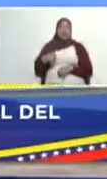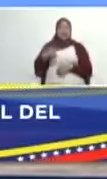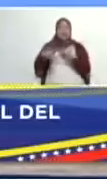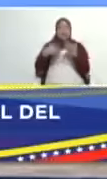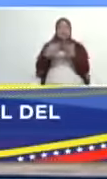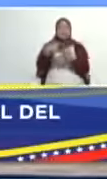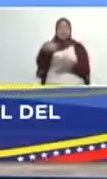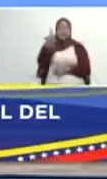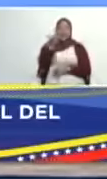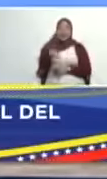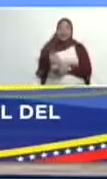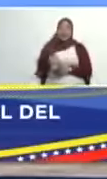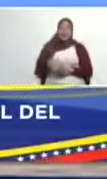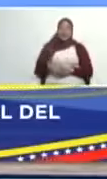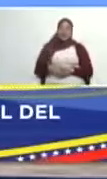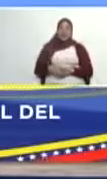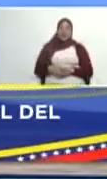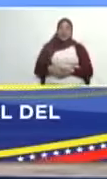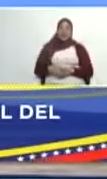También